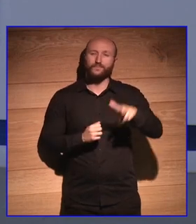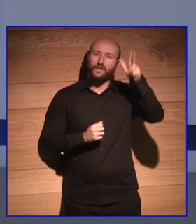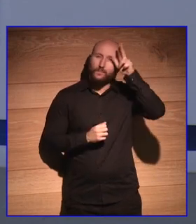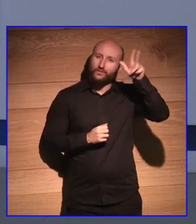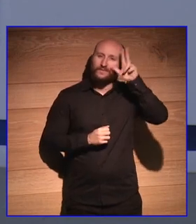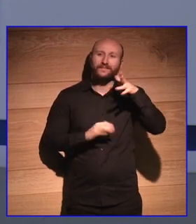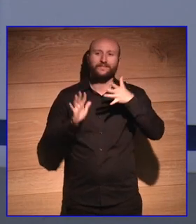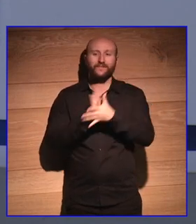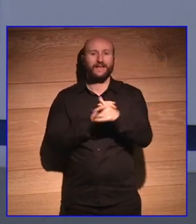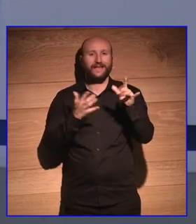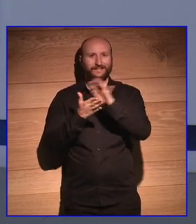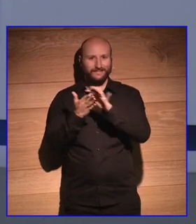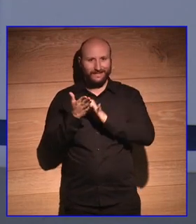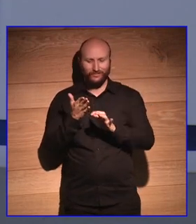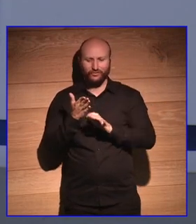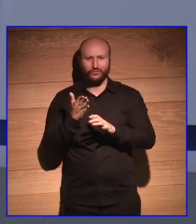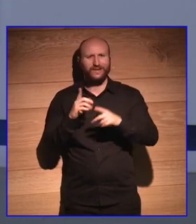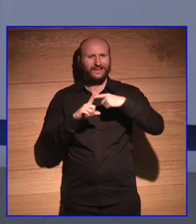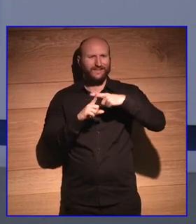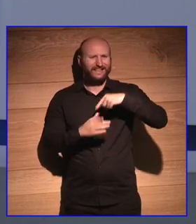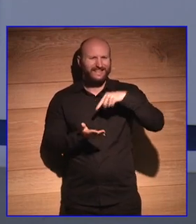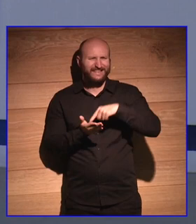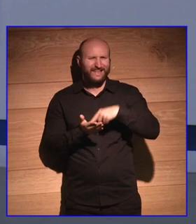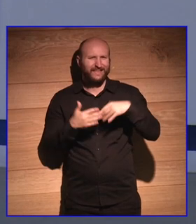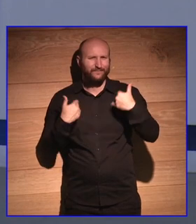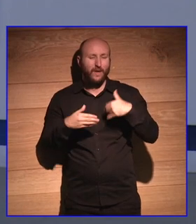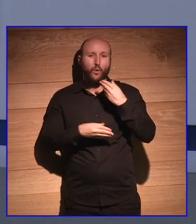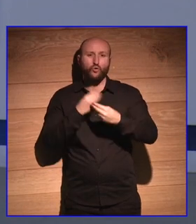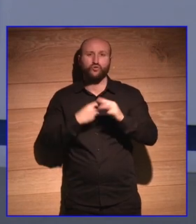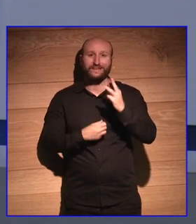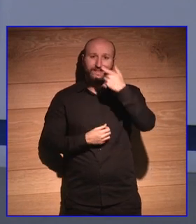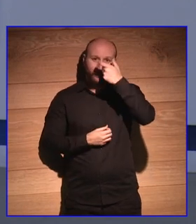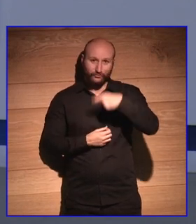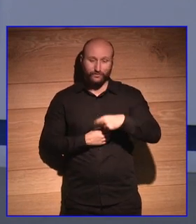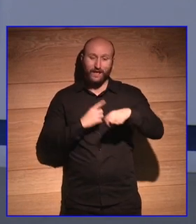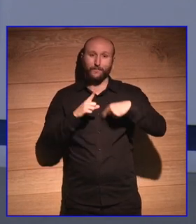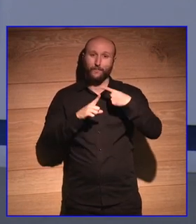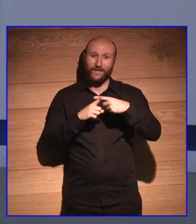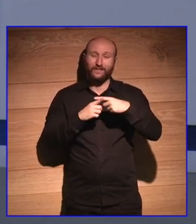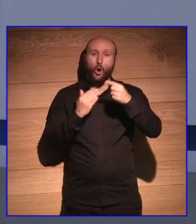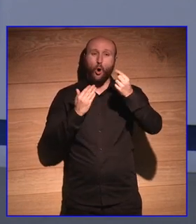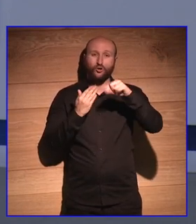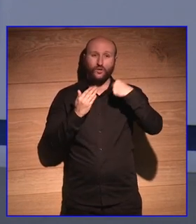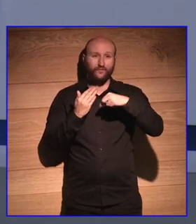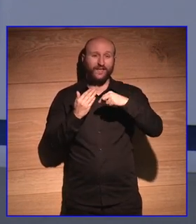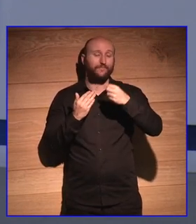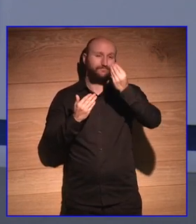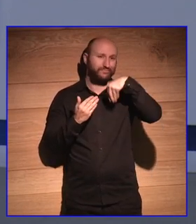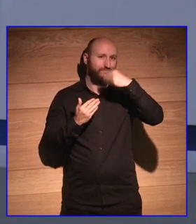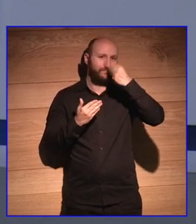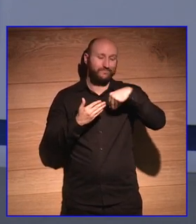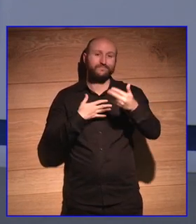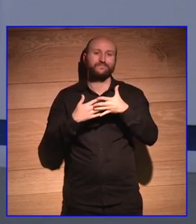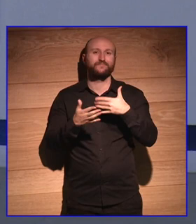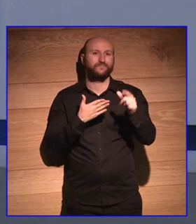que este texto escrito con tal nivel de exigencia uso de la tercera persona y varias faltas graves de ortografía fuera redactado